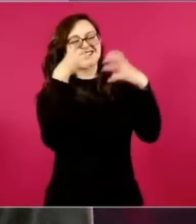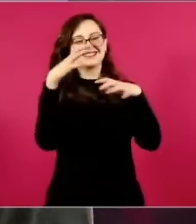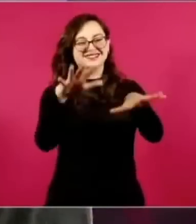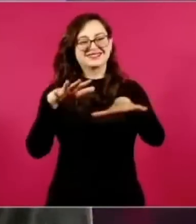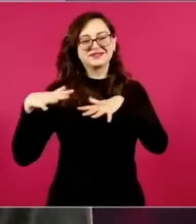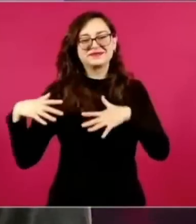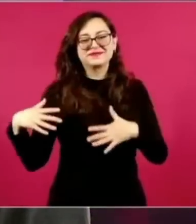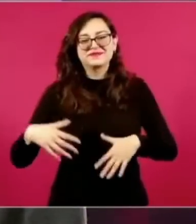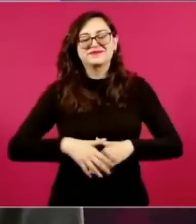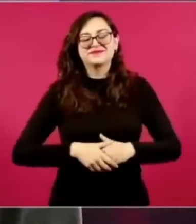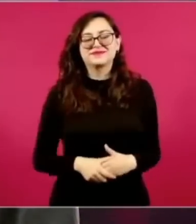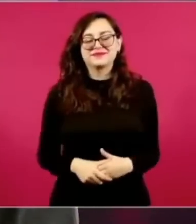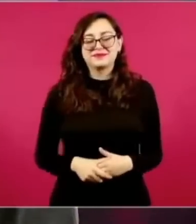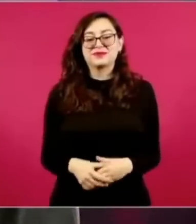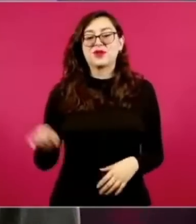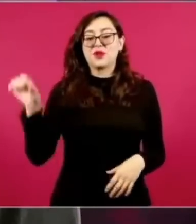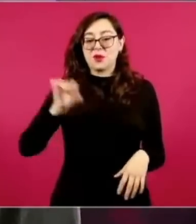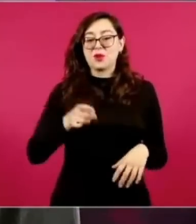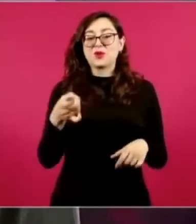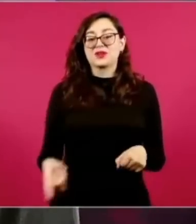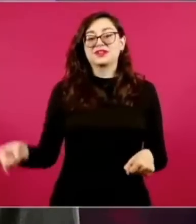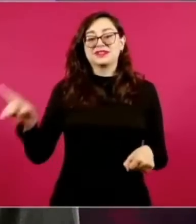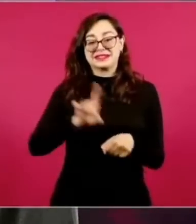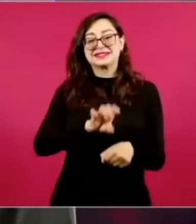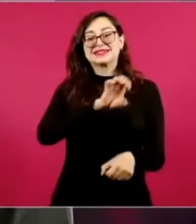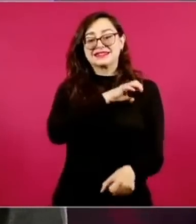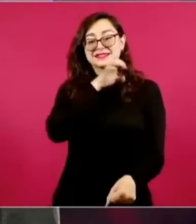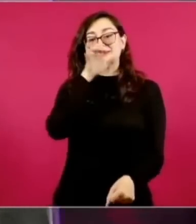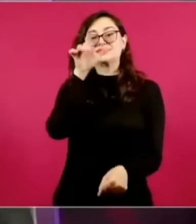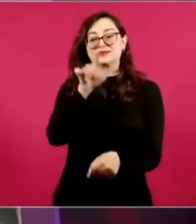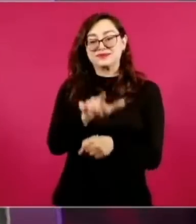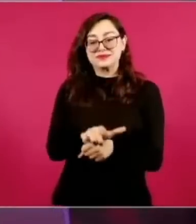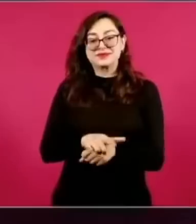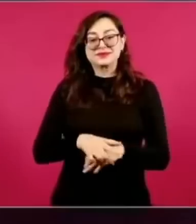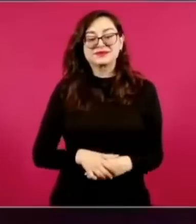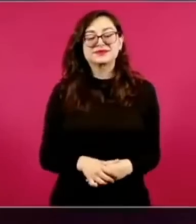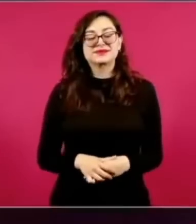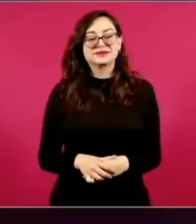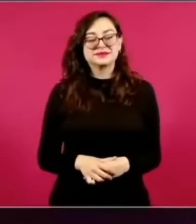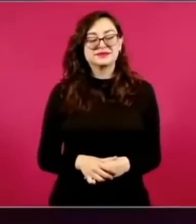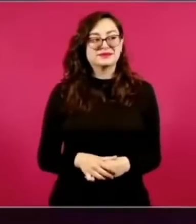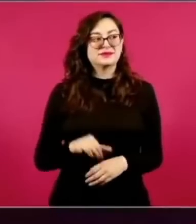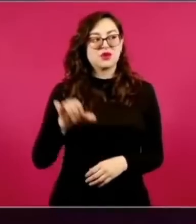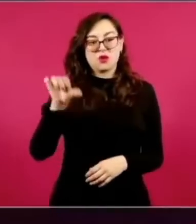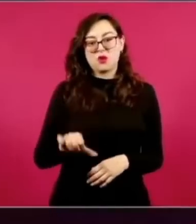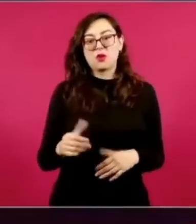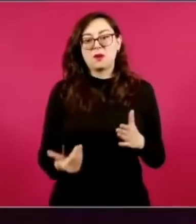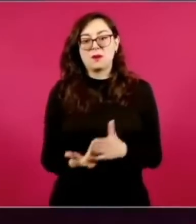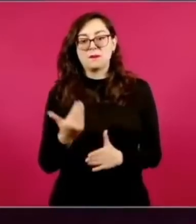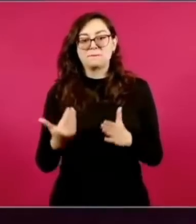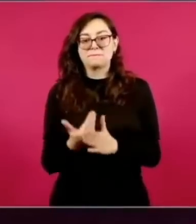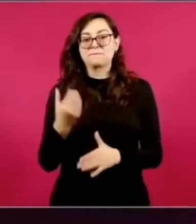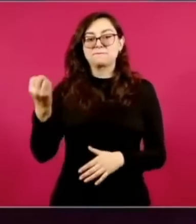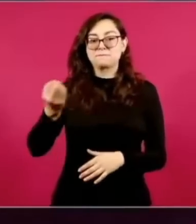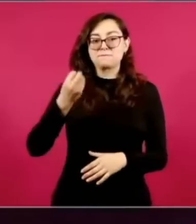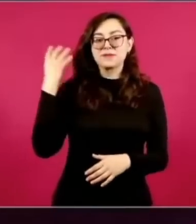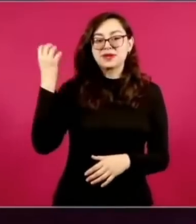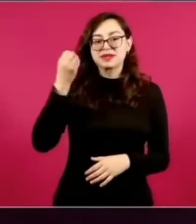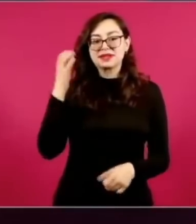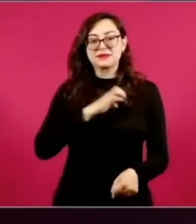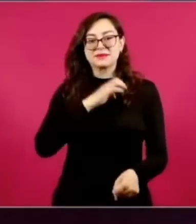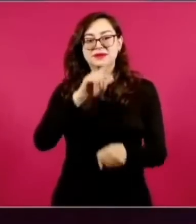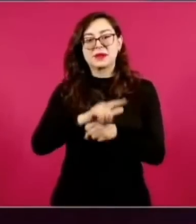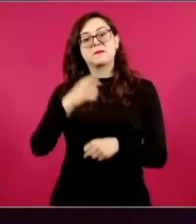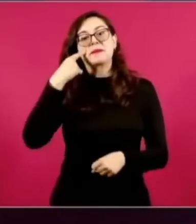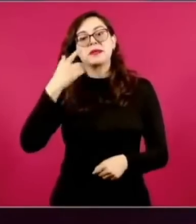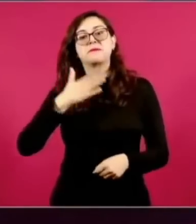tan especial este día y esta mañanera que miren la corbata que me